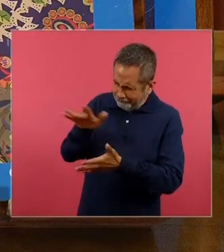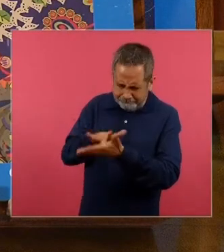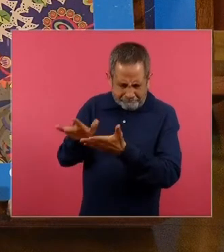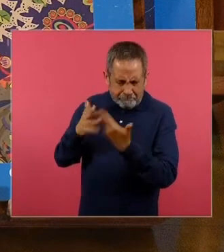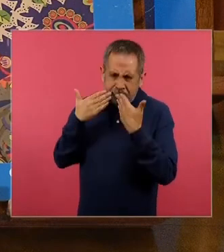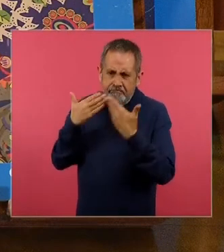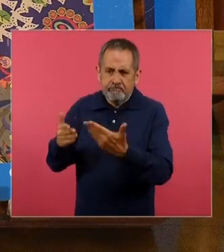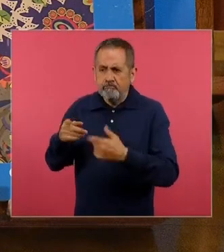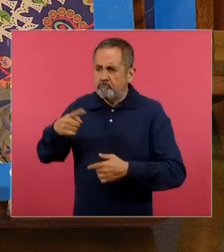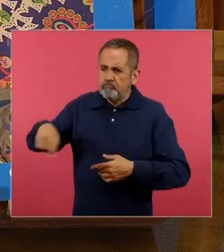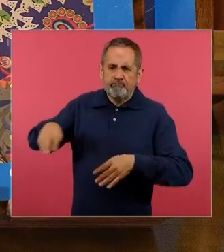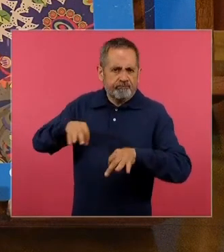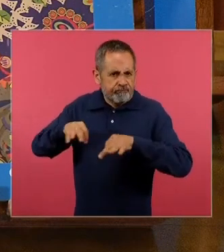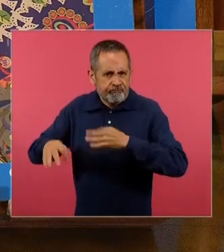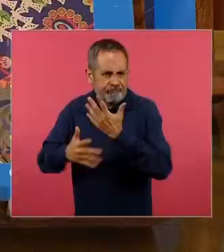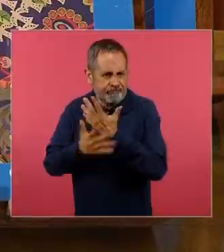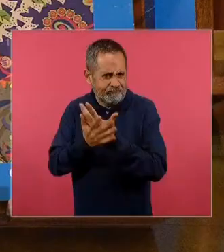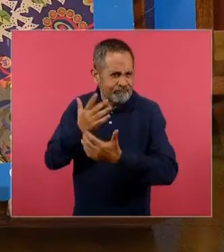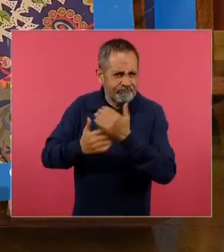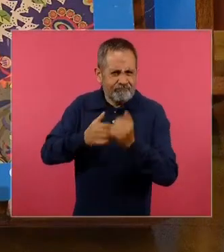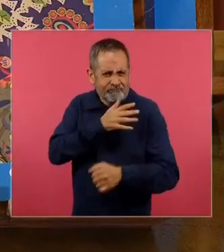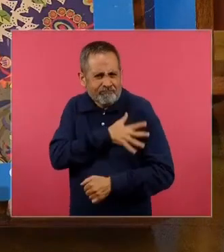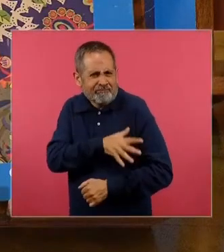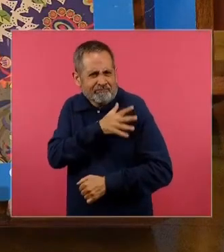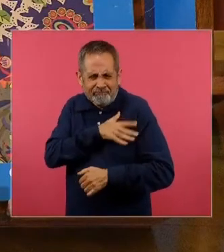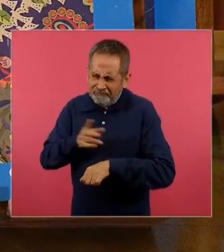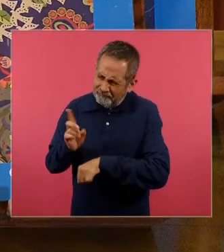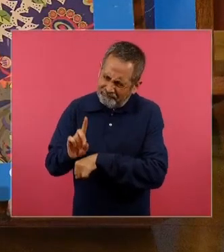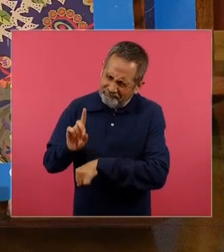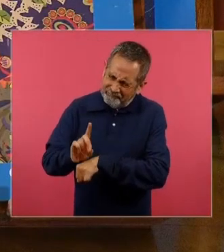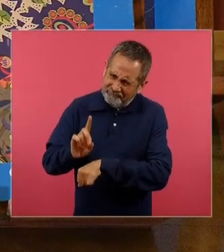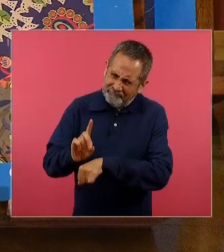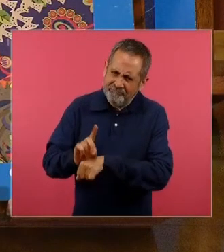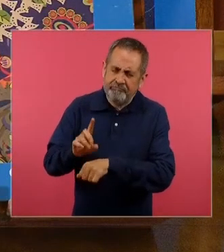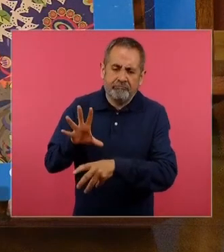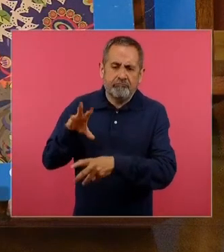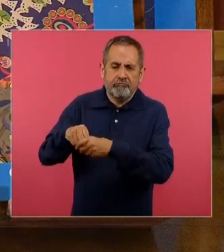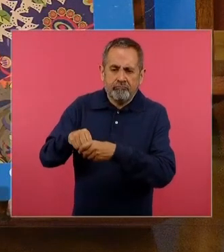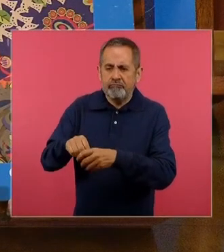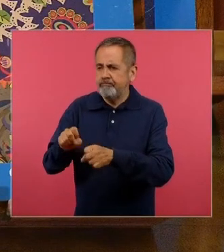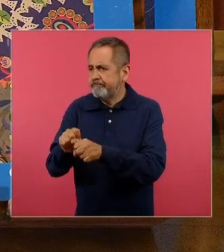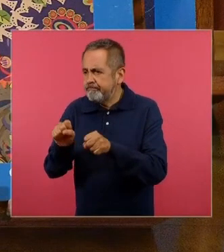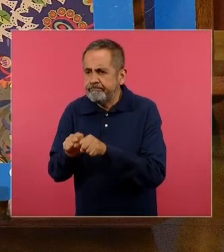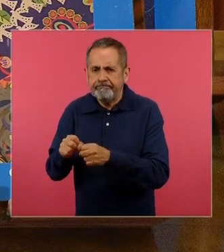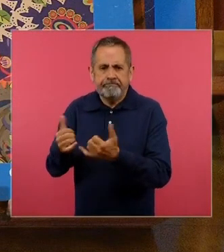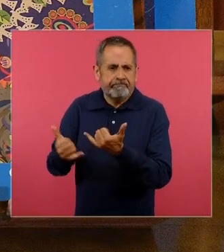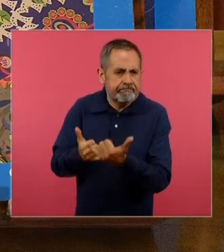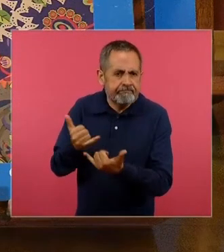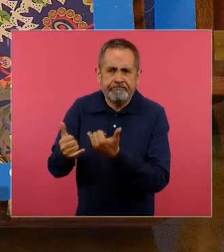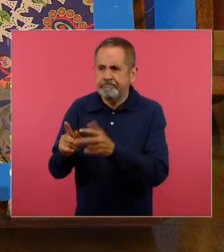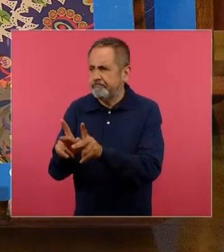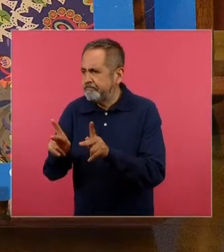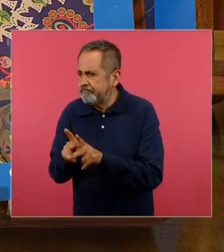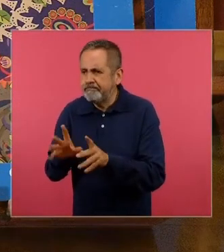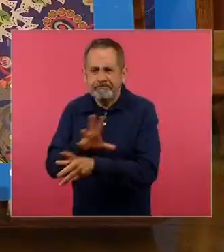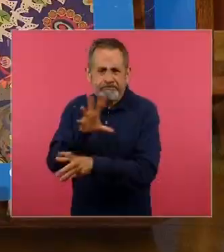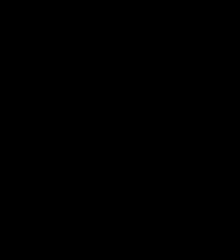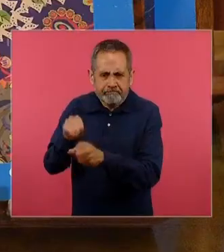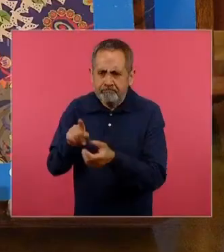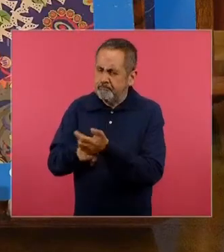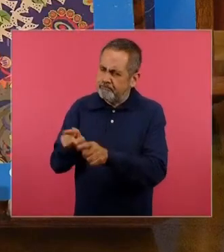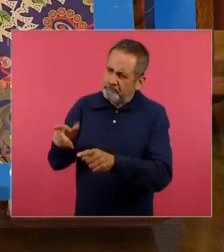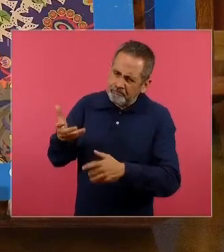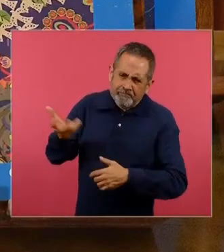el trabajo que realizan todos los días en las aulas, en el patio de recreo. Todo ese trabajo que ellos